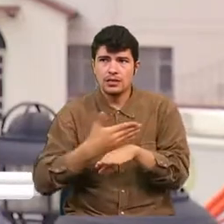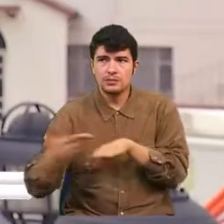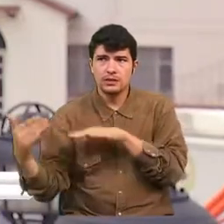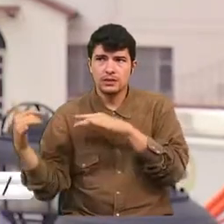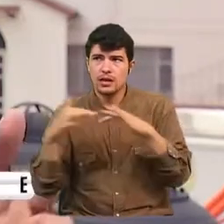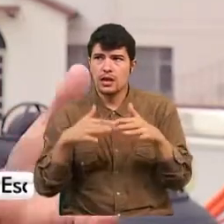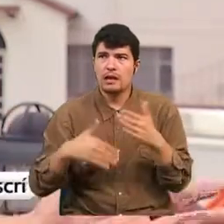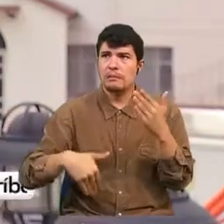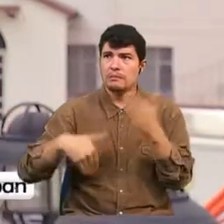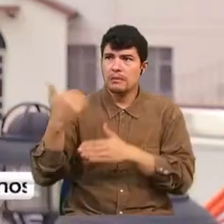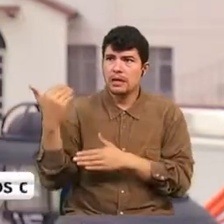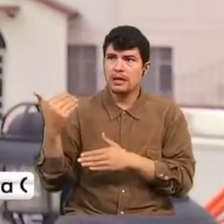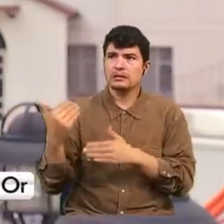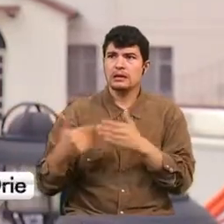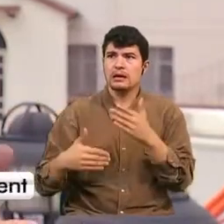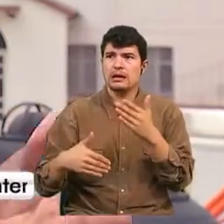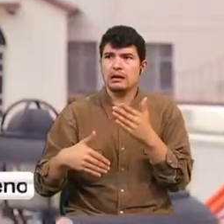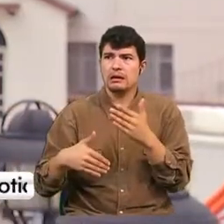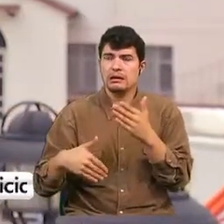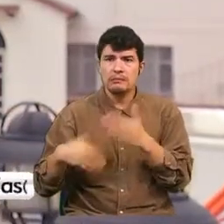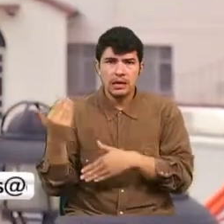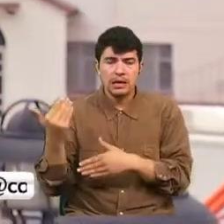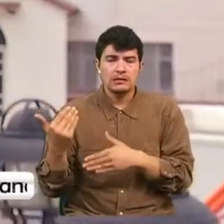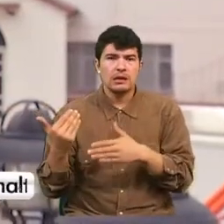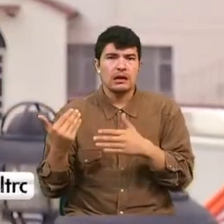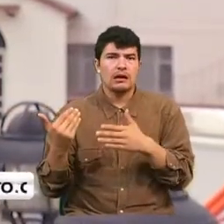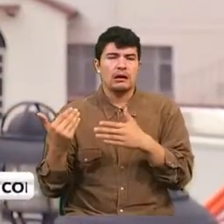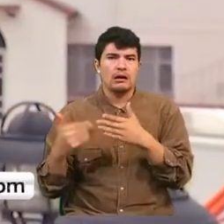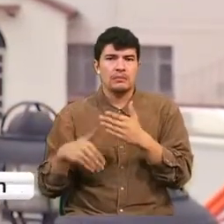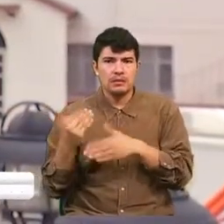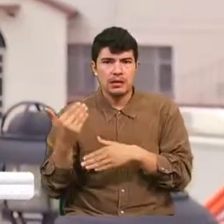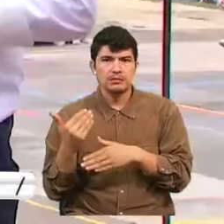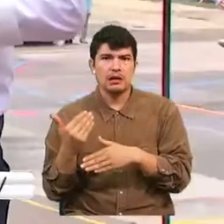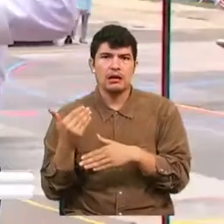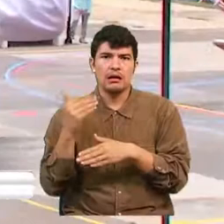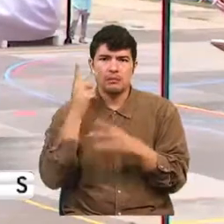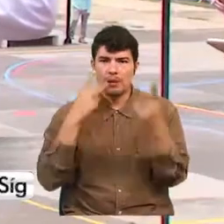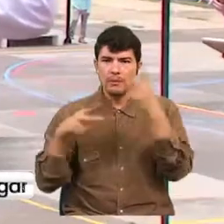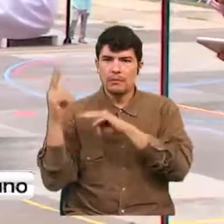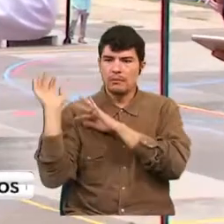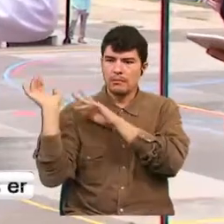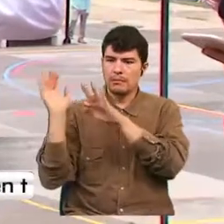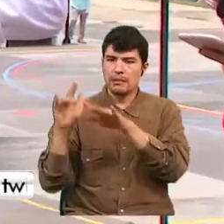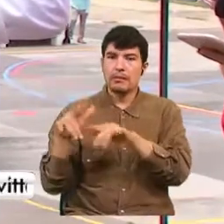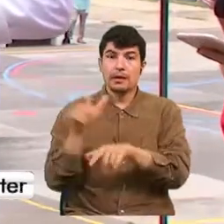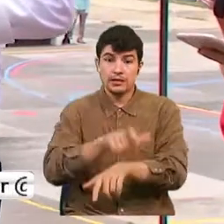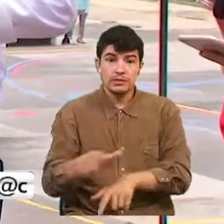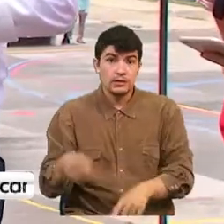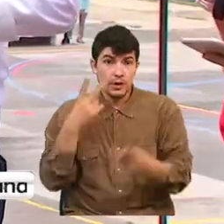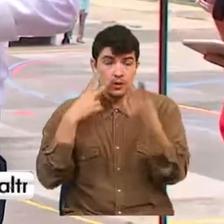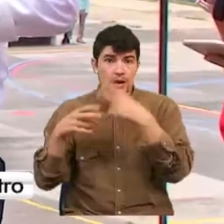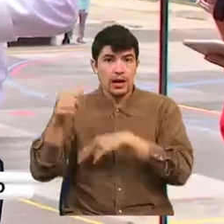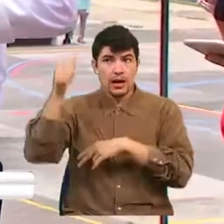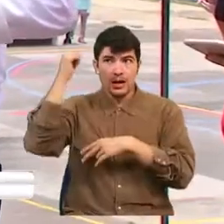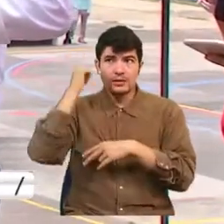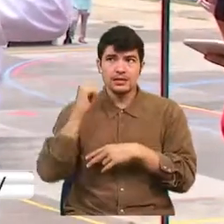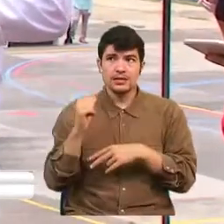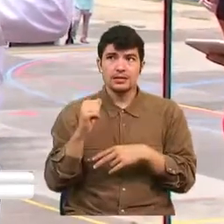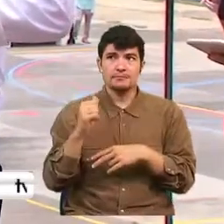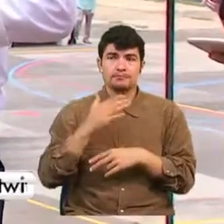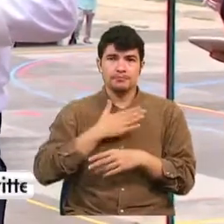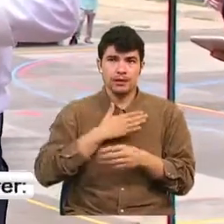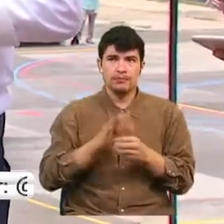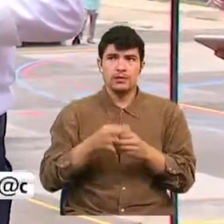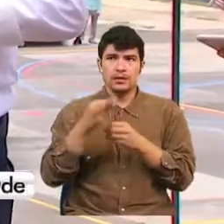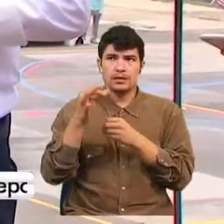empieza a venir la gente, La Paz, esta provincia queda cerca a la capital, entonces están viniendo a visitar. Ayer pues vinieron de mi